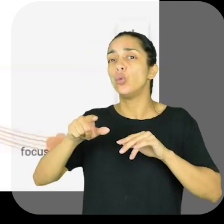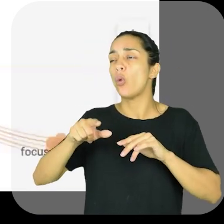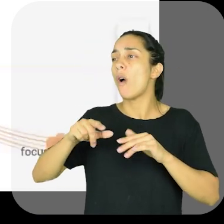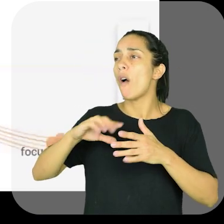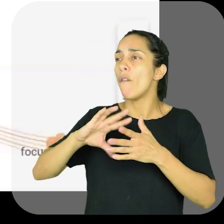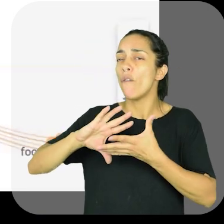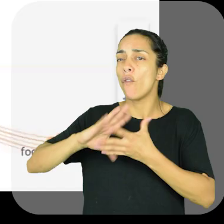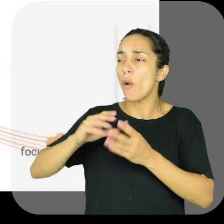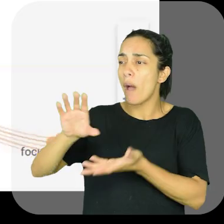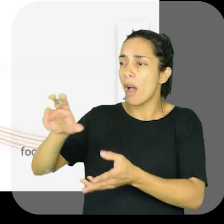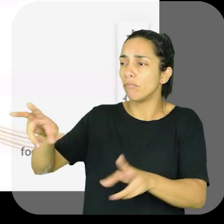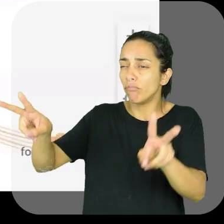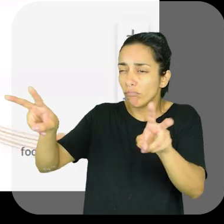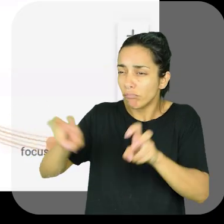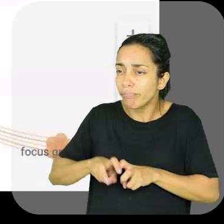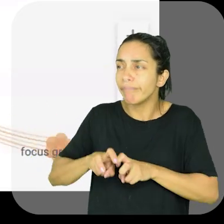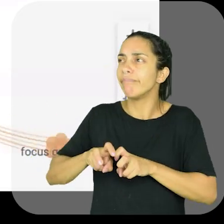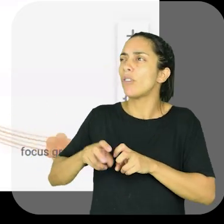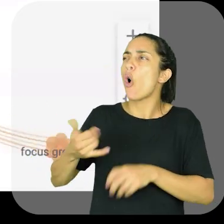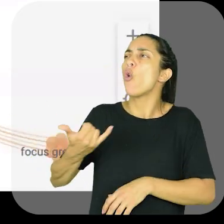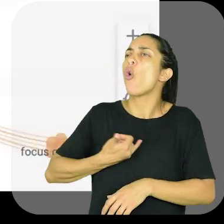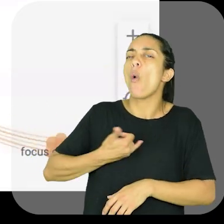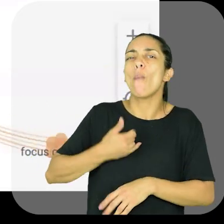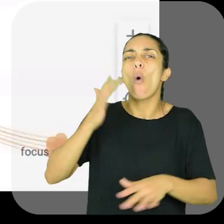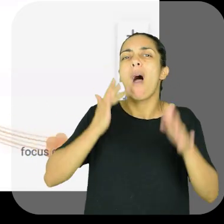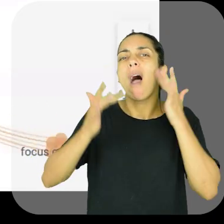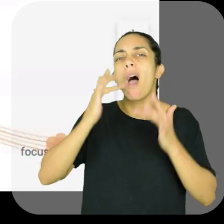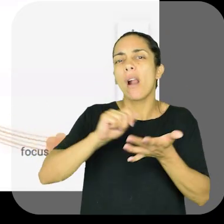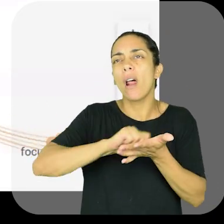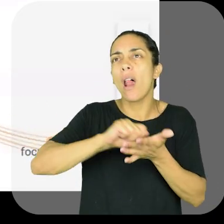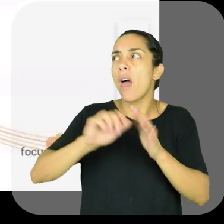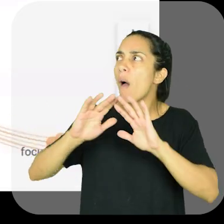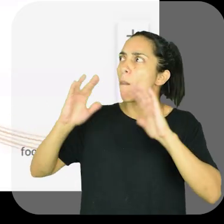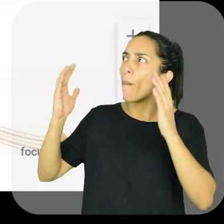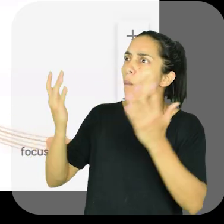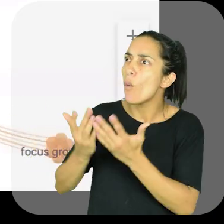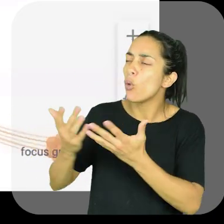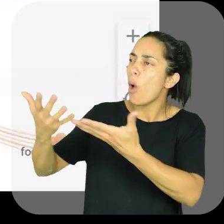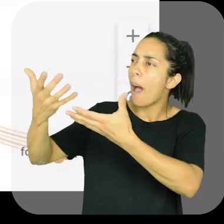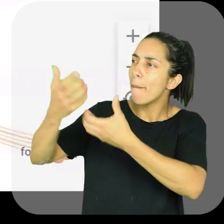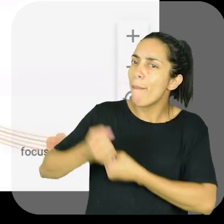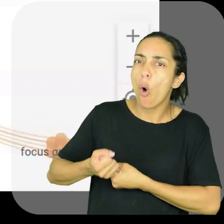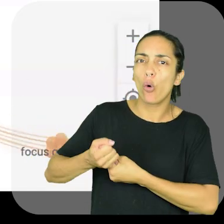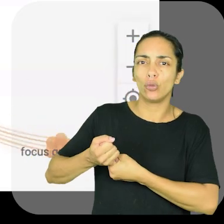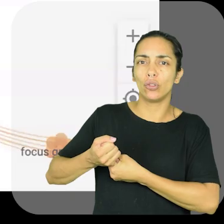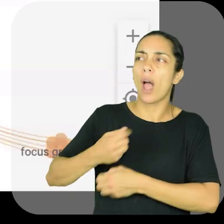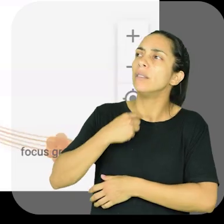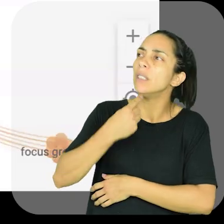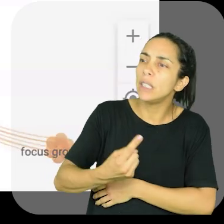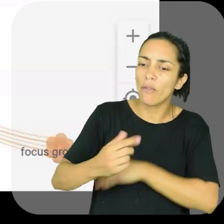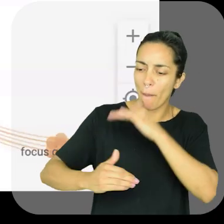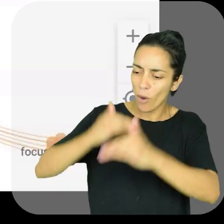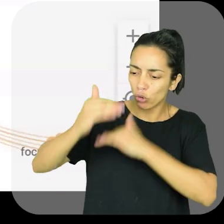sistematización que me muestra unas tendencias, cómo la ortografía en el mundo aporta a procesos educativos, a